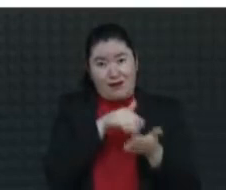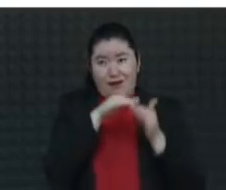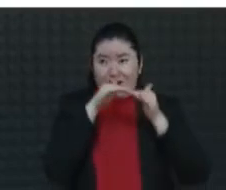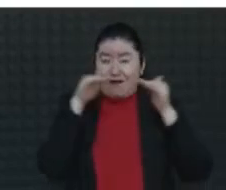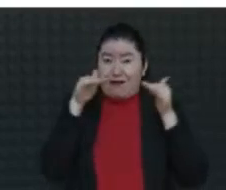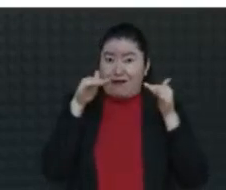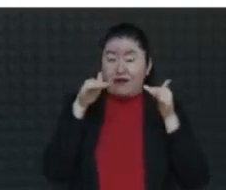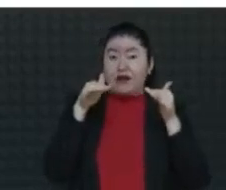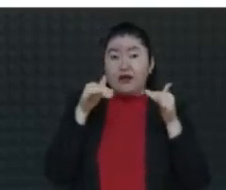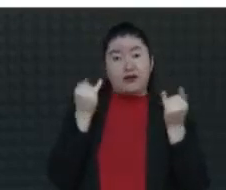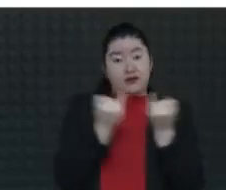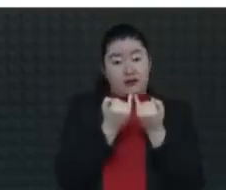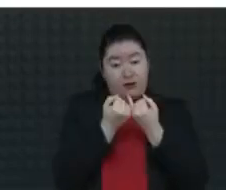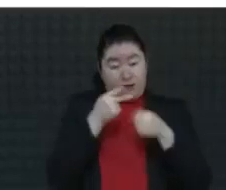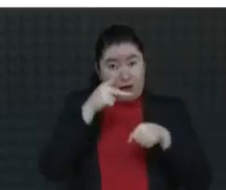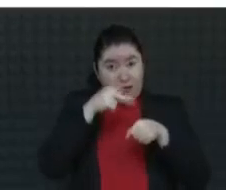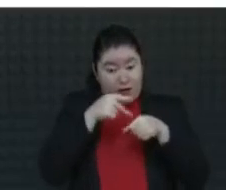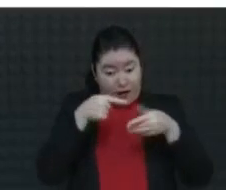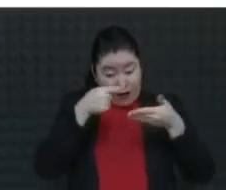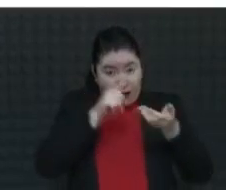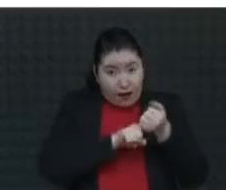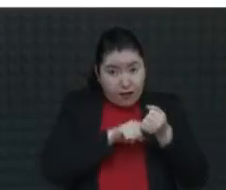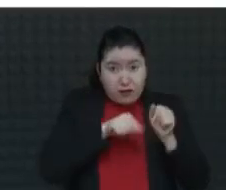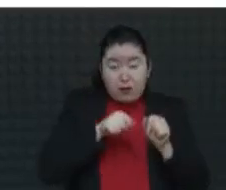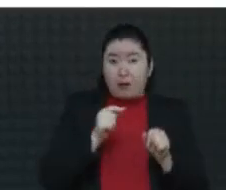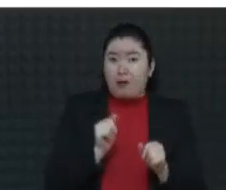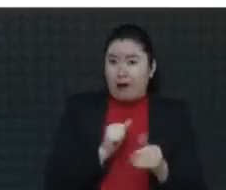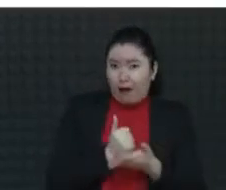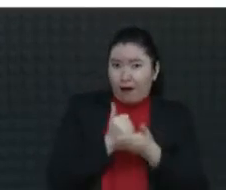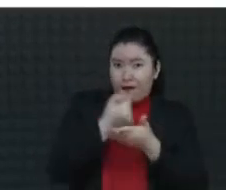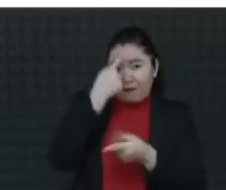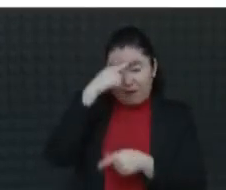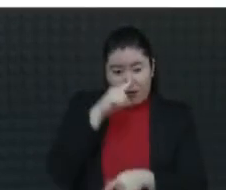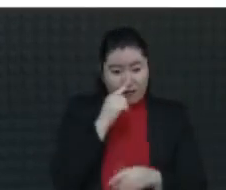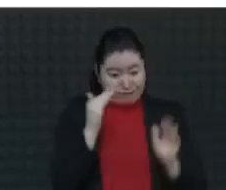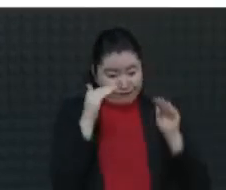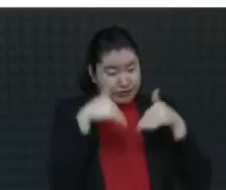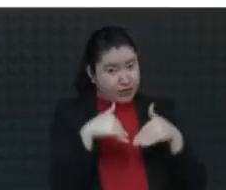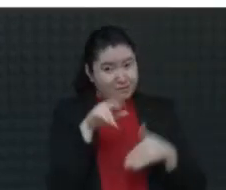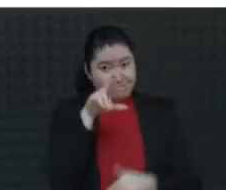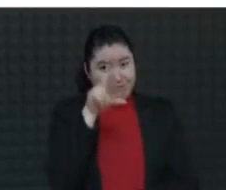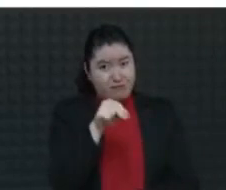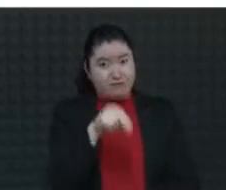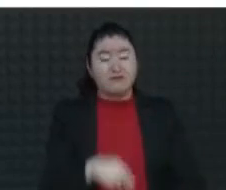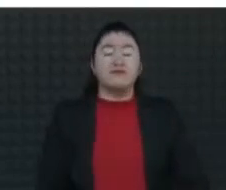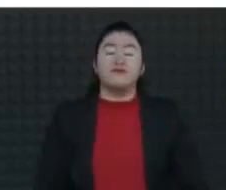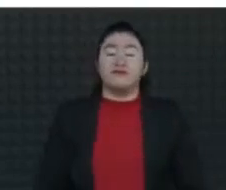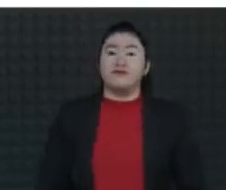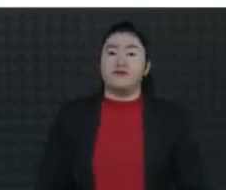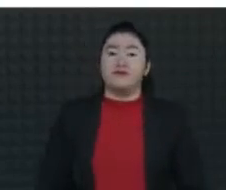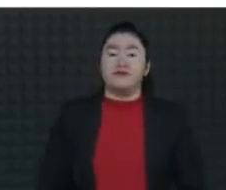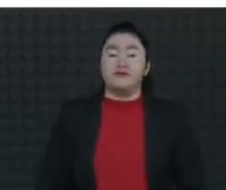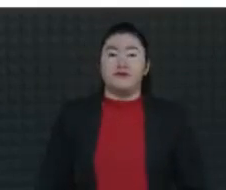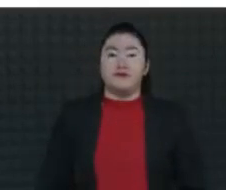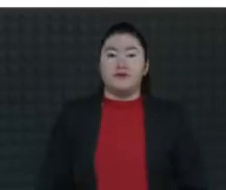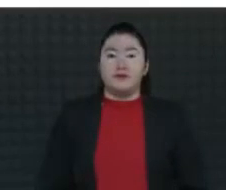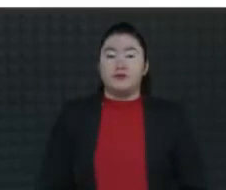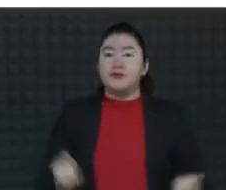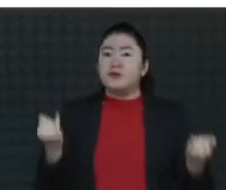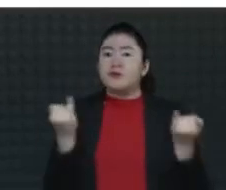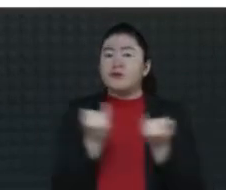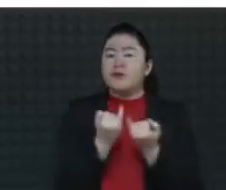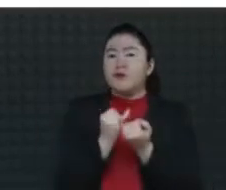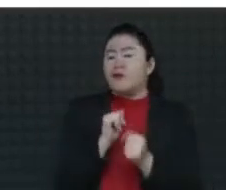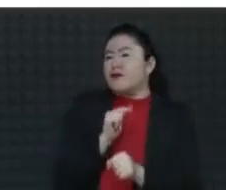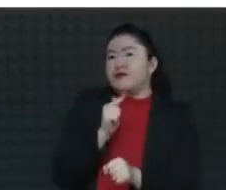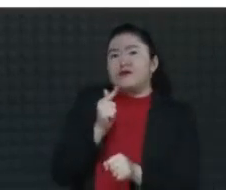las condiciones geológicas no parecen haber sido un factor contribuyente a la falla. Se identificaron daños por impacto que se